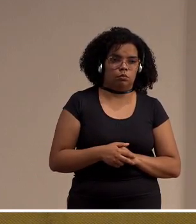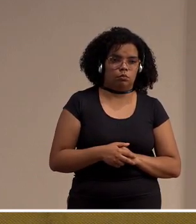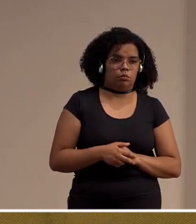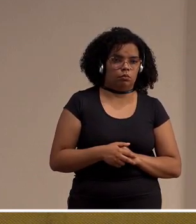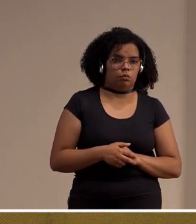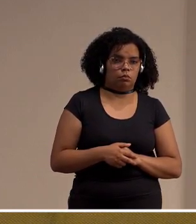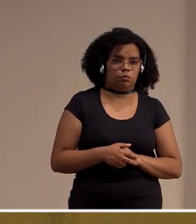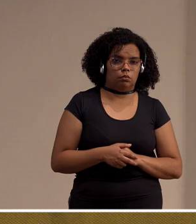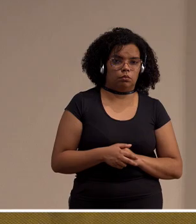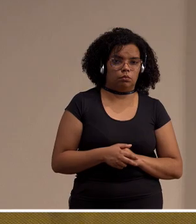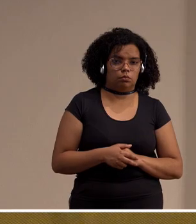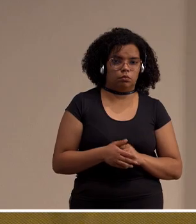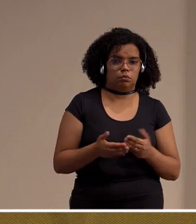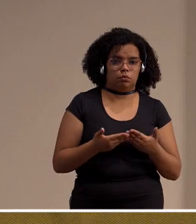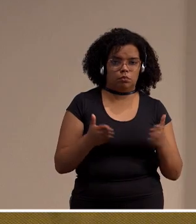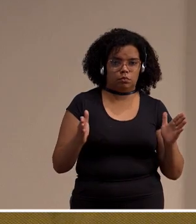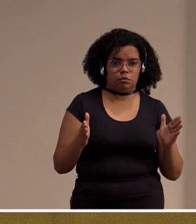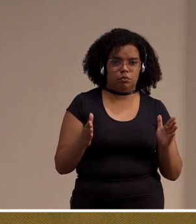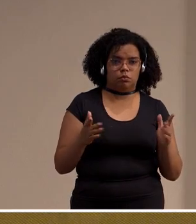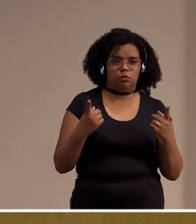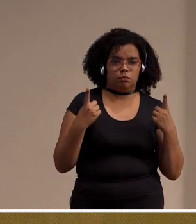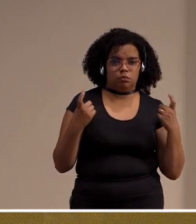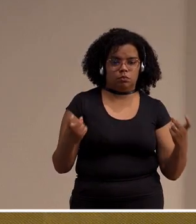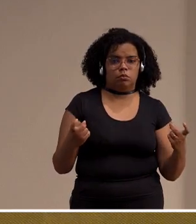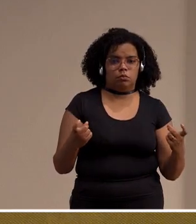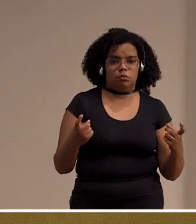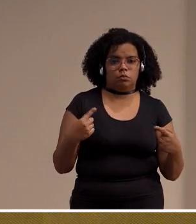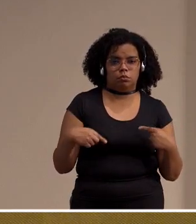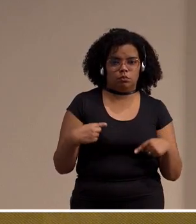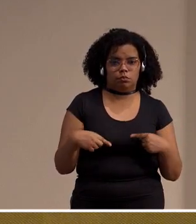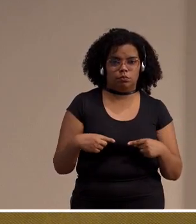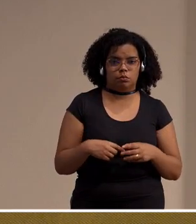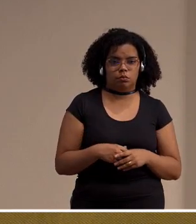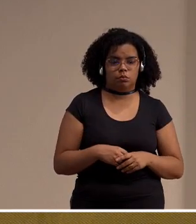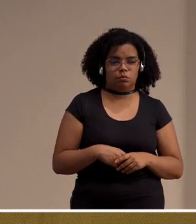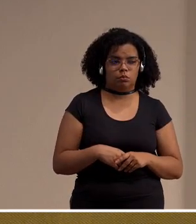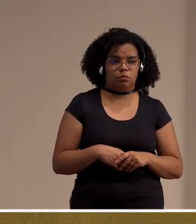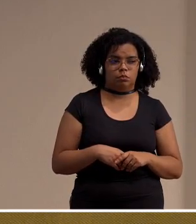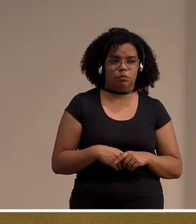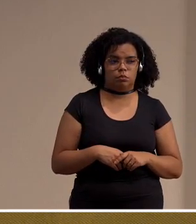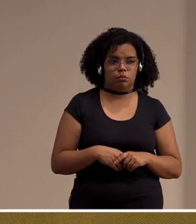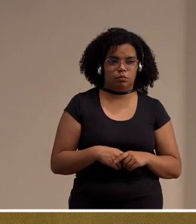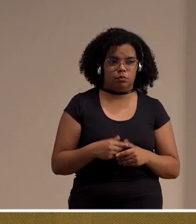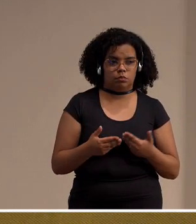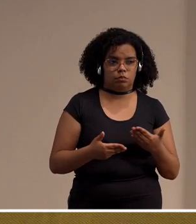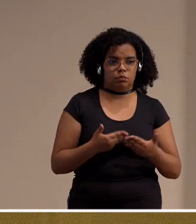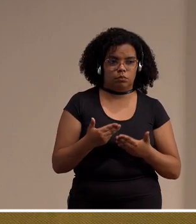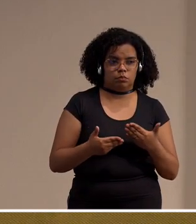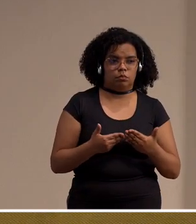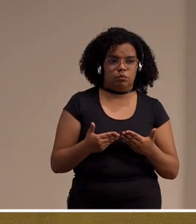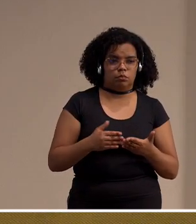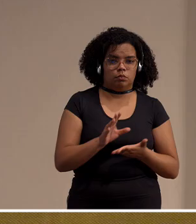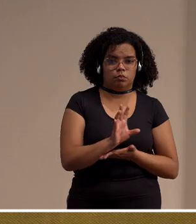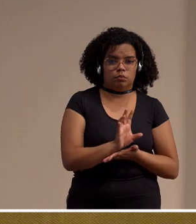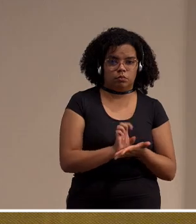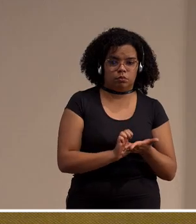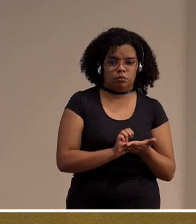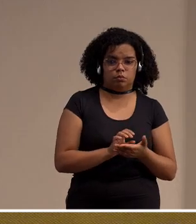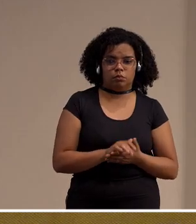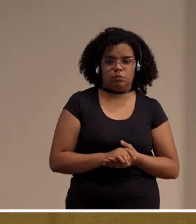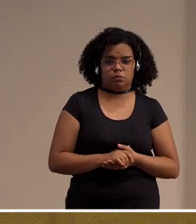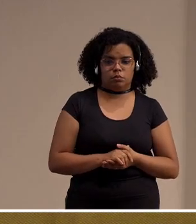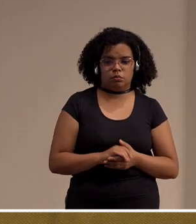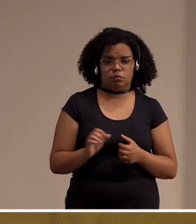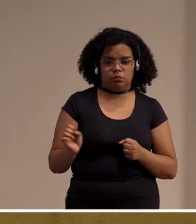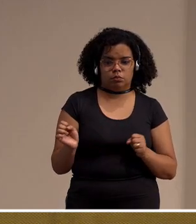militares, políticas y también tecnología puesta a servicio de extracción de recursos. Y yo acho que esa es un poco una